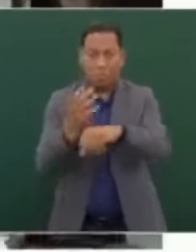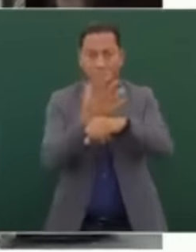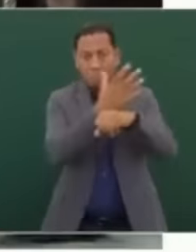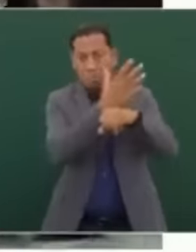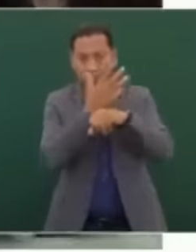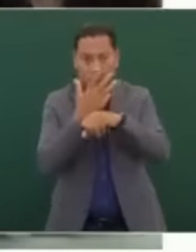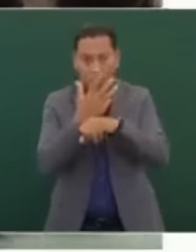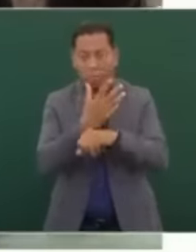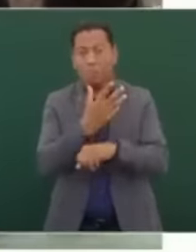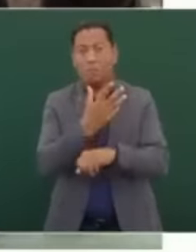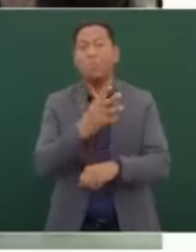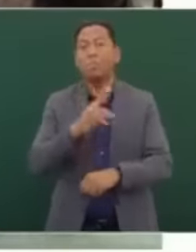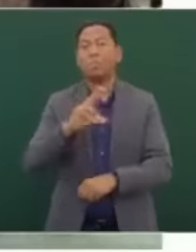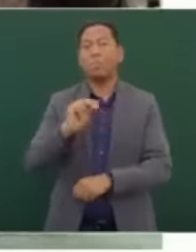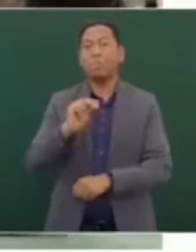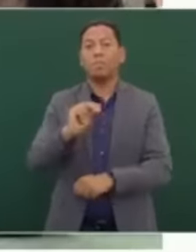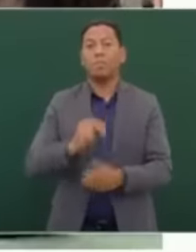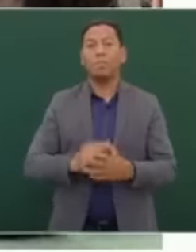Unidos.